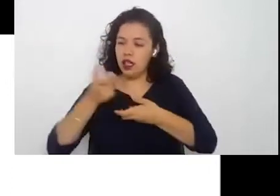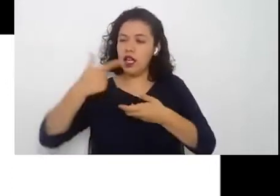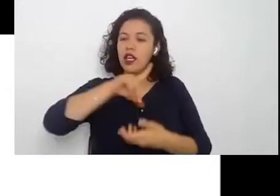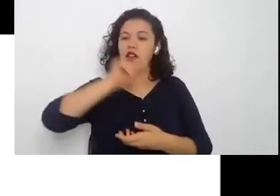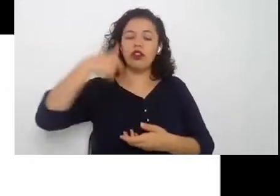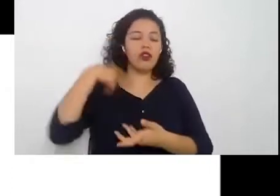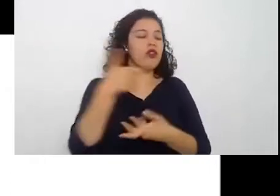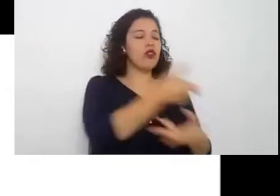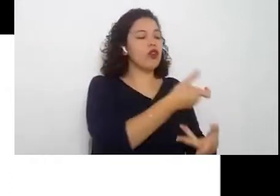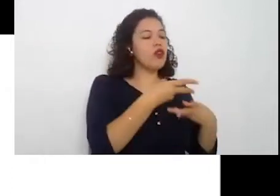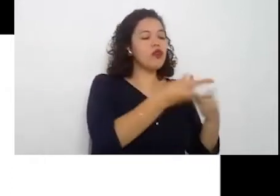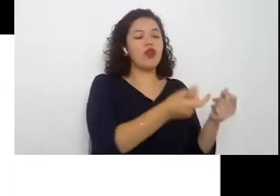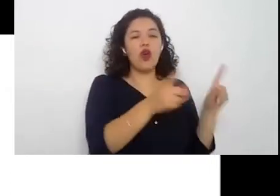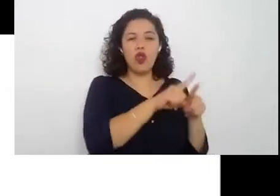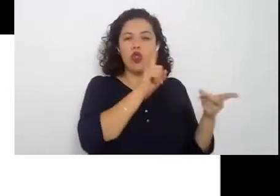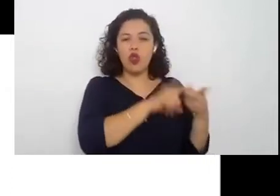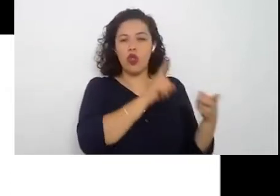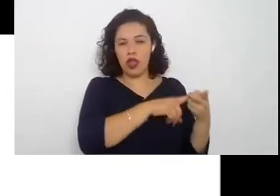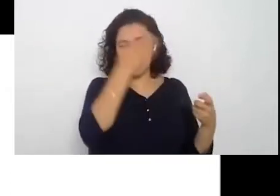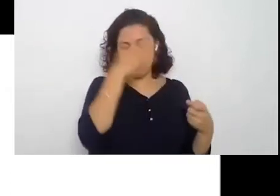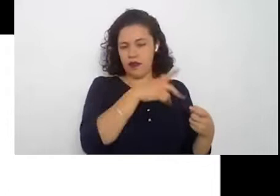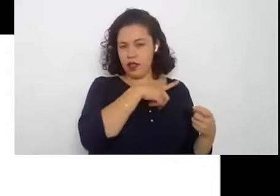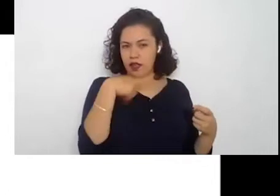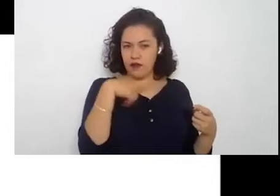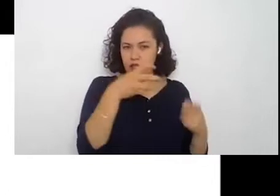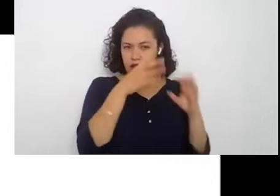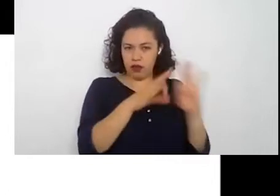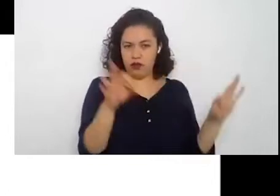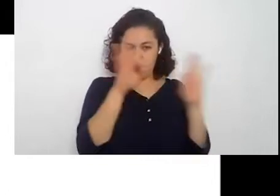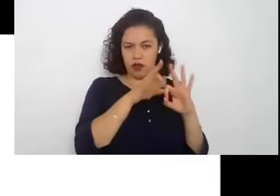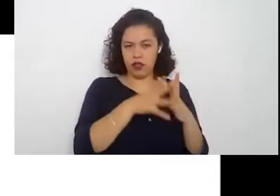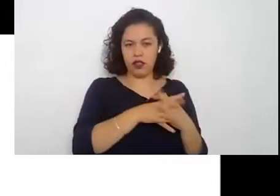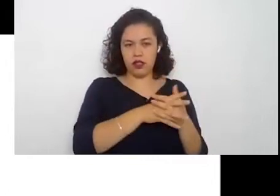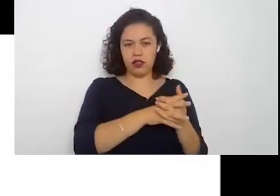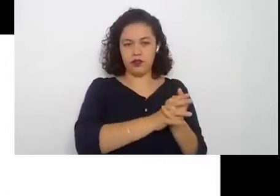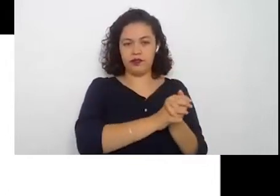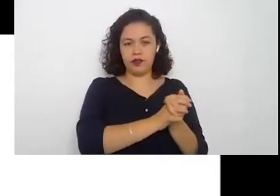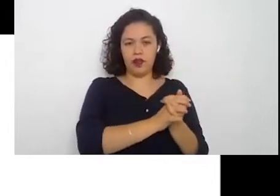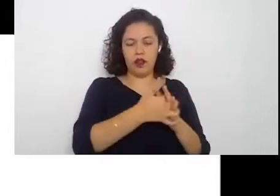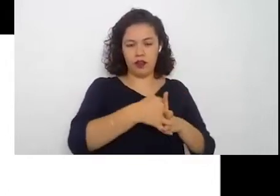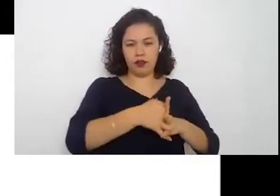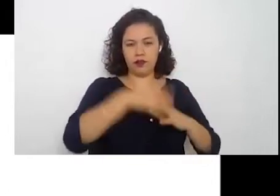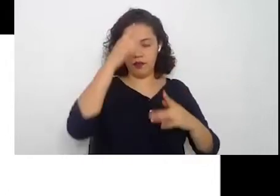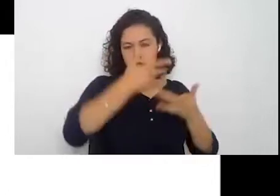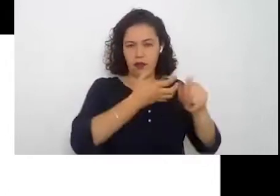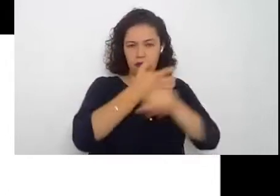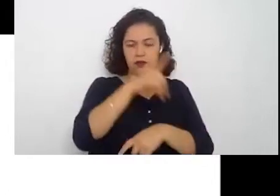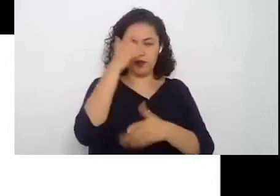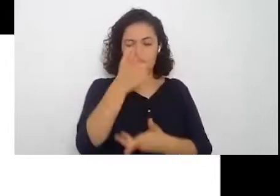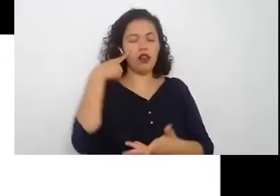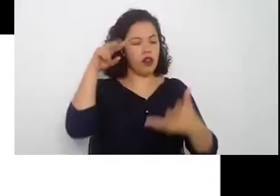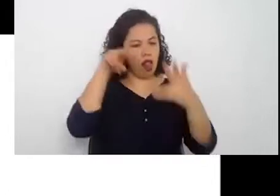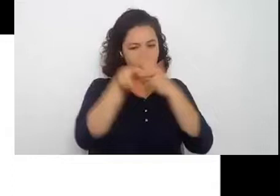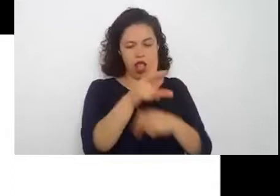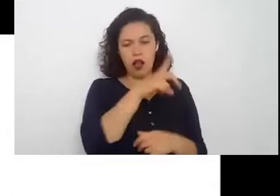egreso. Entonces, esto es clave para que nuestros estados financieros sean transparentes